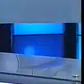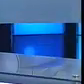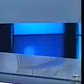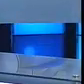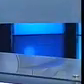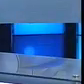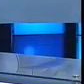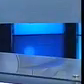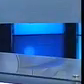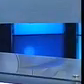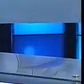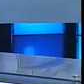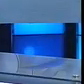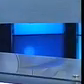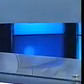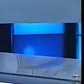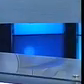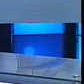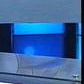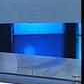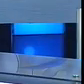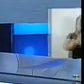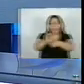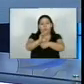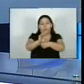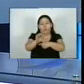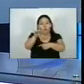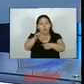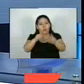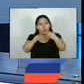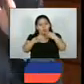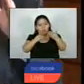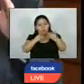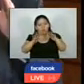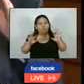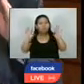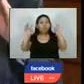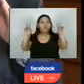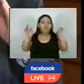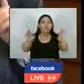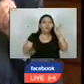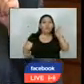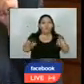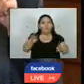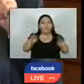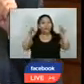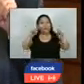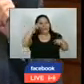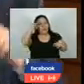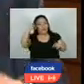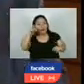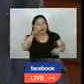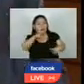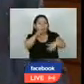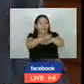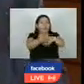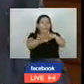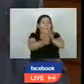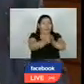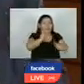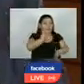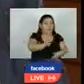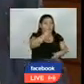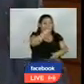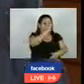El presidente de Ecuador, Guillermo Lasso, se defendió este martes en el juicio político en su contra que se desarrolla en la Asamblea Nacional de